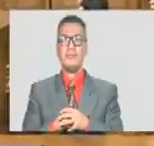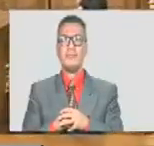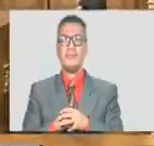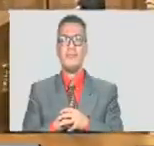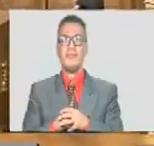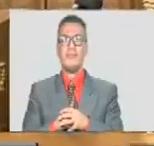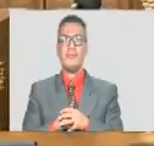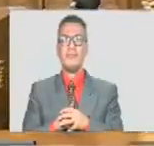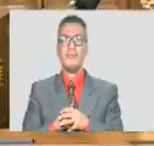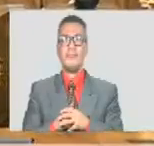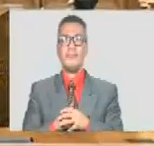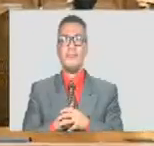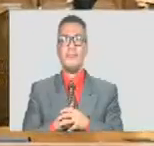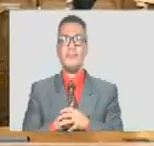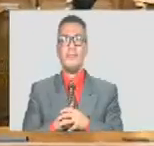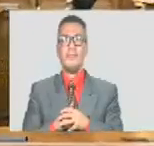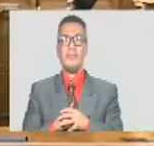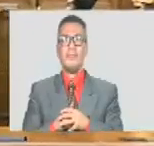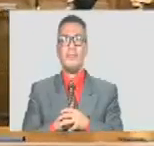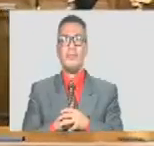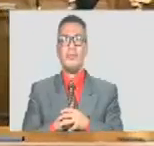sorpresa en una carpeta azul.